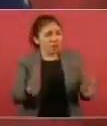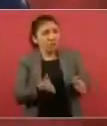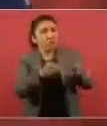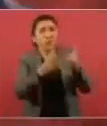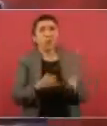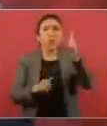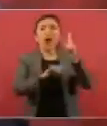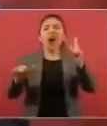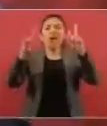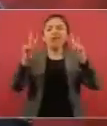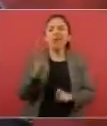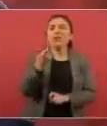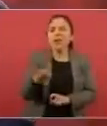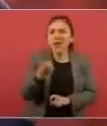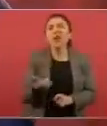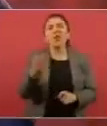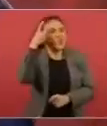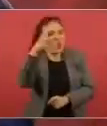lo material.